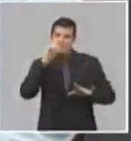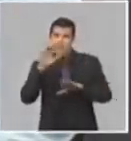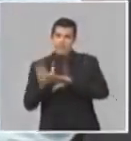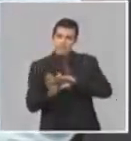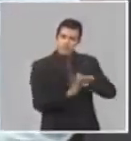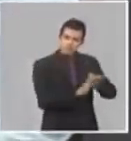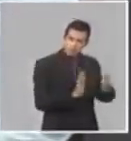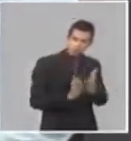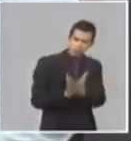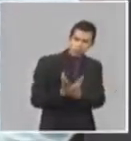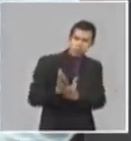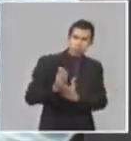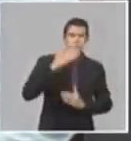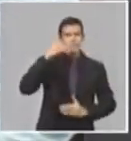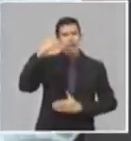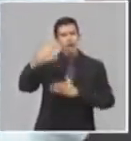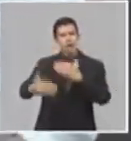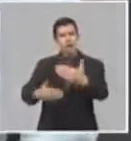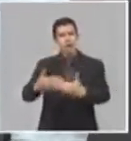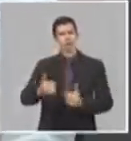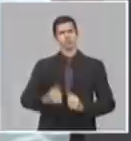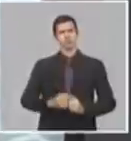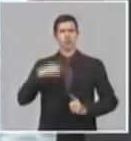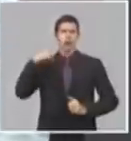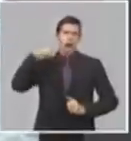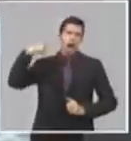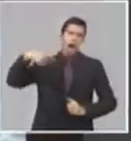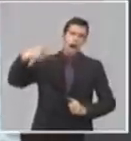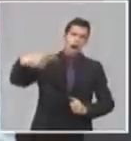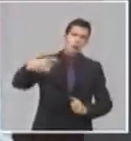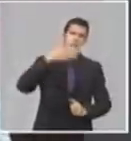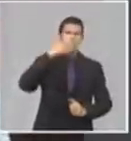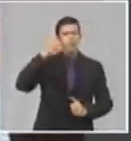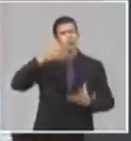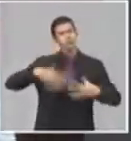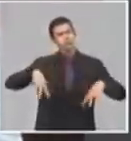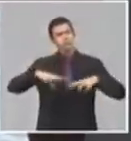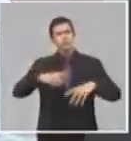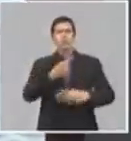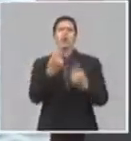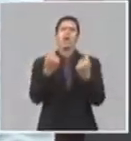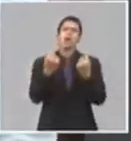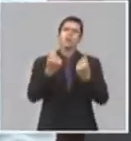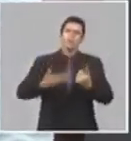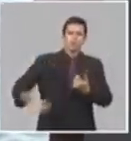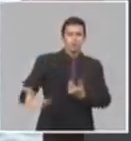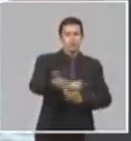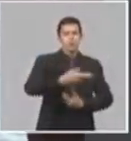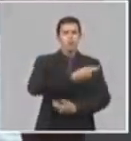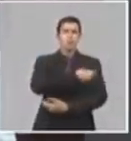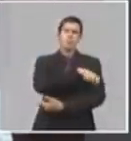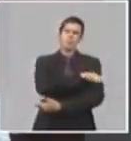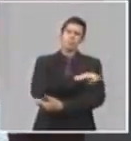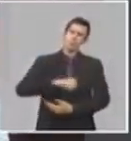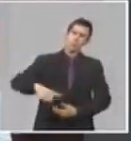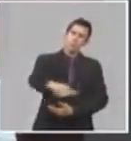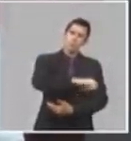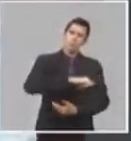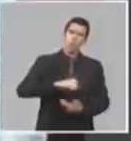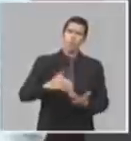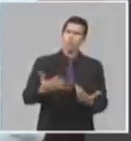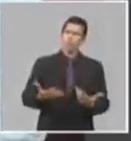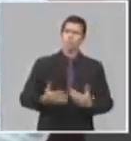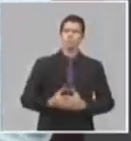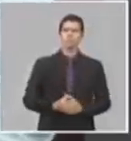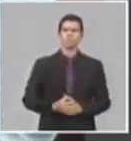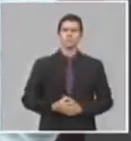Y todo lo que estamos proponiendo y todo lo que estamos trabajando se está haciendo para buscar un bien común, que es mejorar incluso en